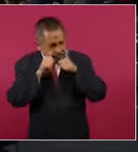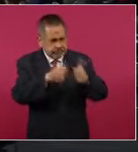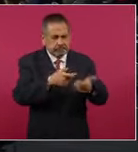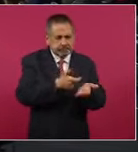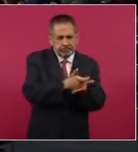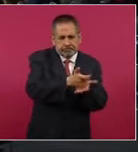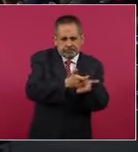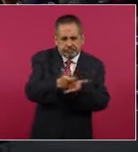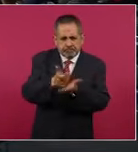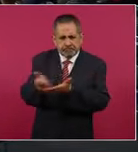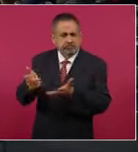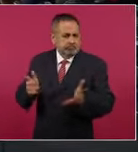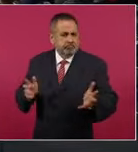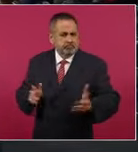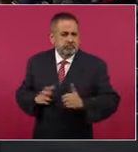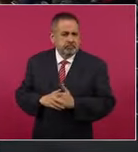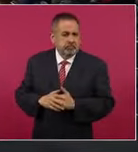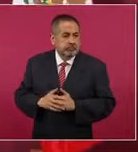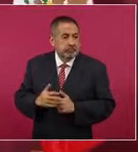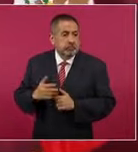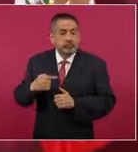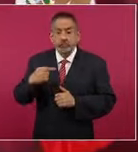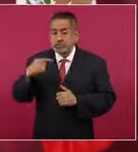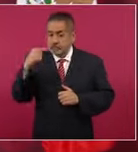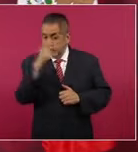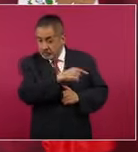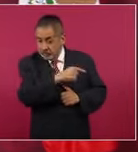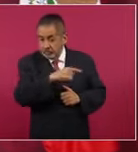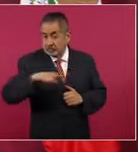No existirían esos programas